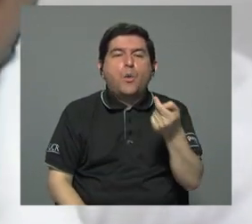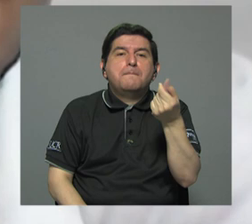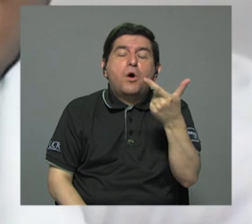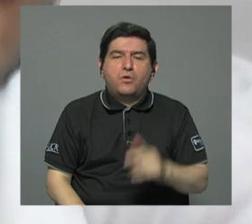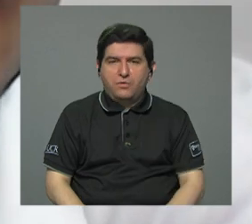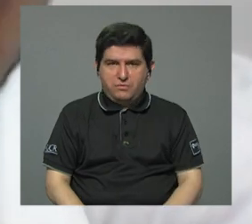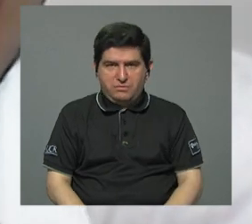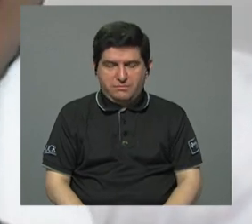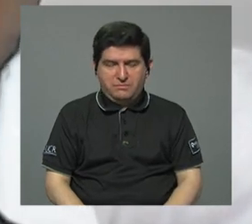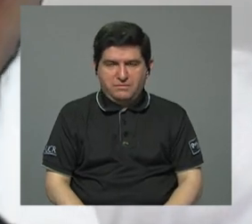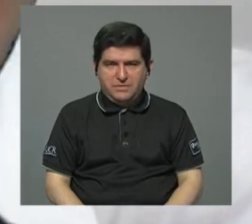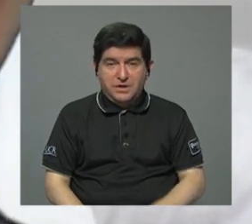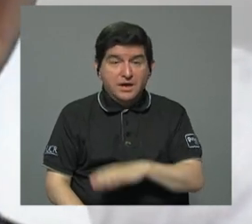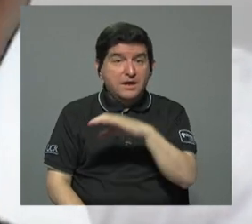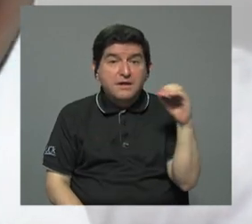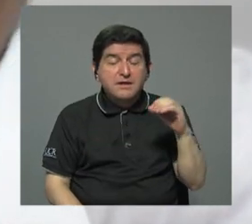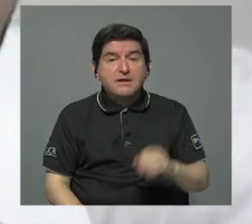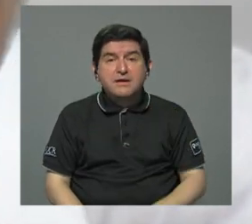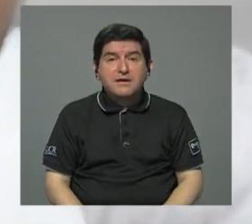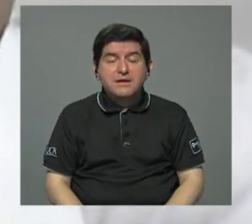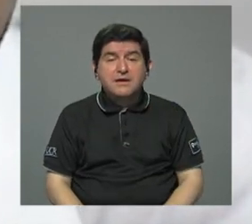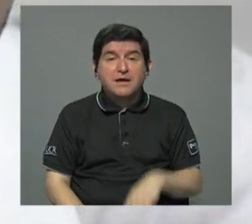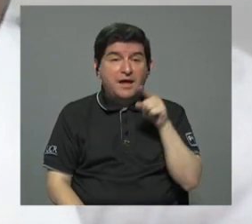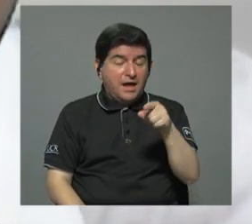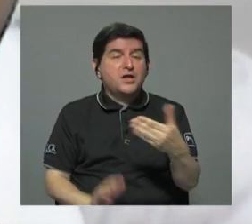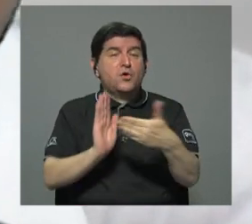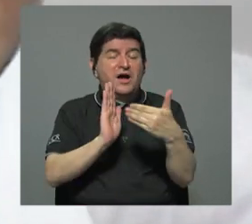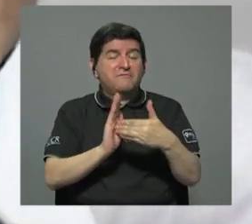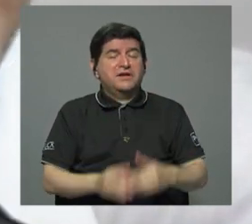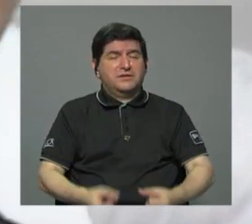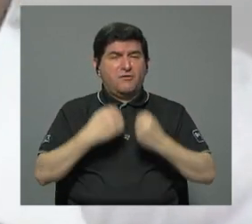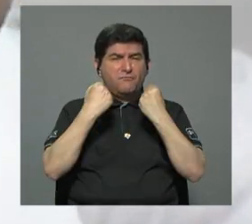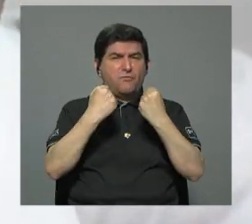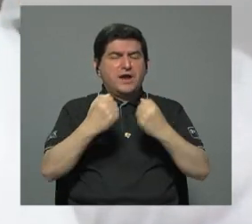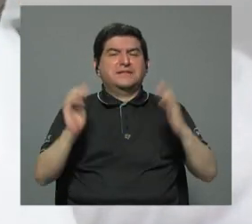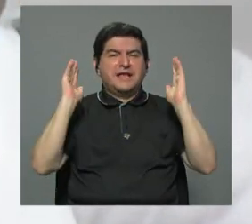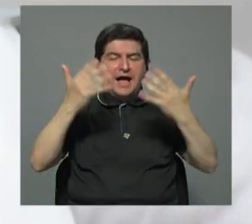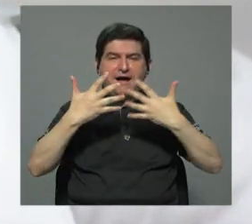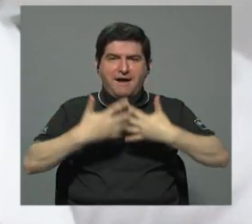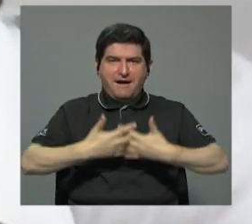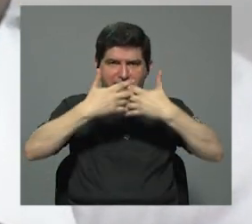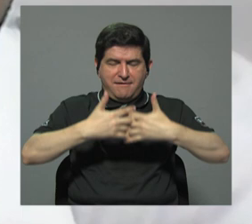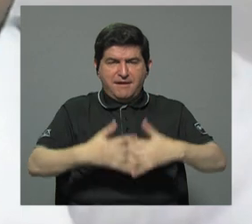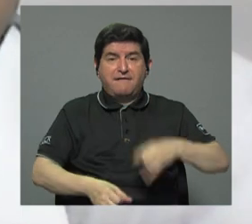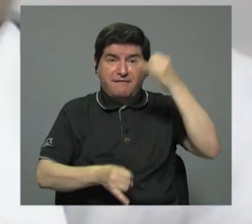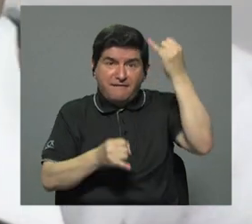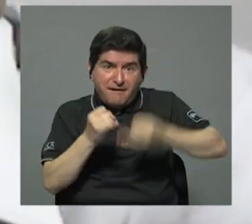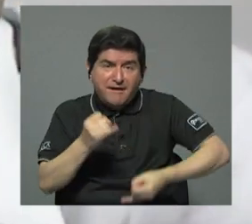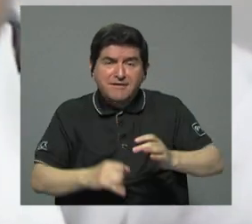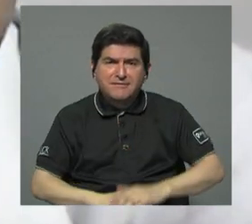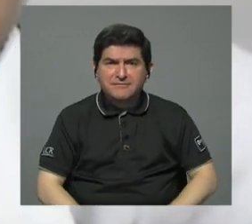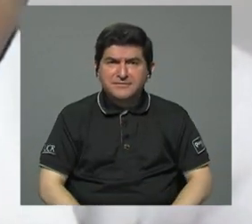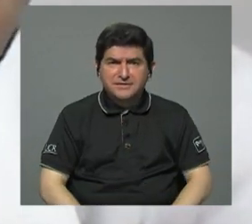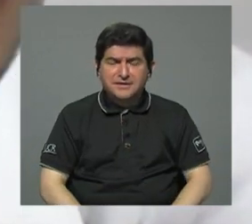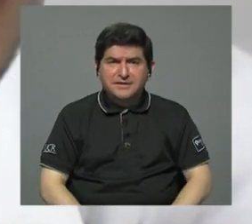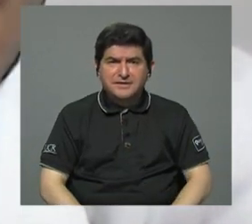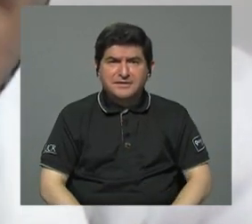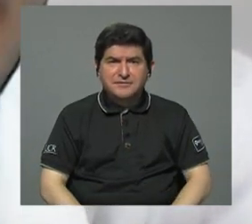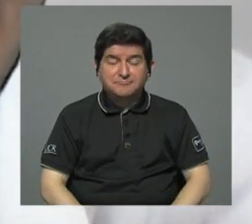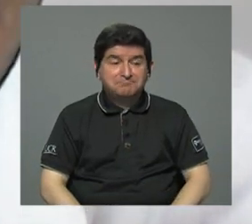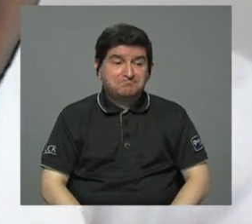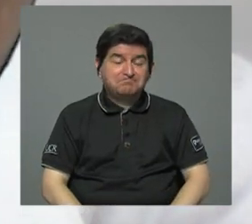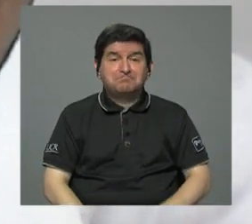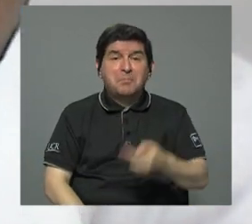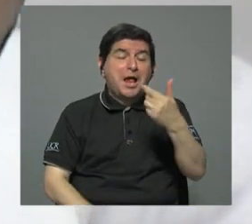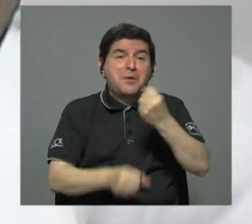van a pasar es, van a cargar fuertemente a las personas, a las grandes empresas, y lo que va a terminar siendo es matando el